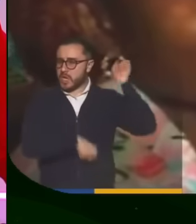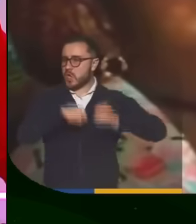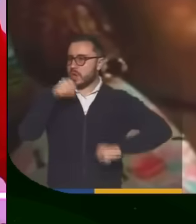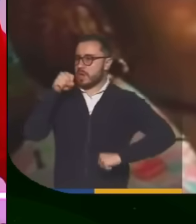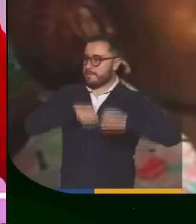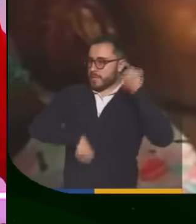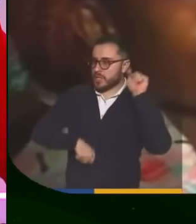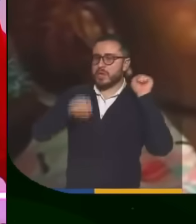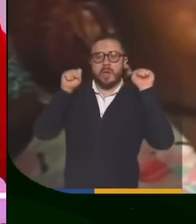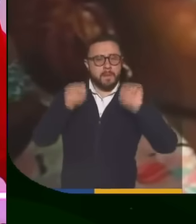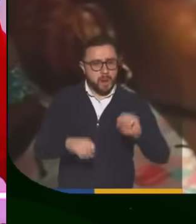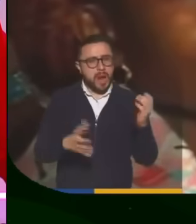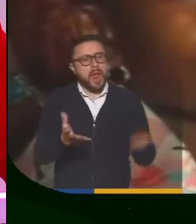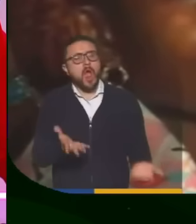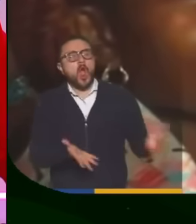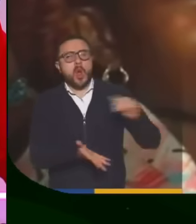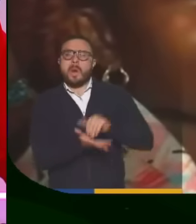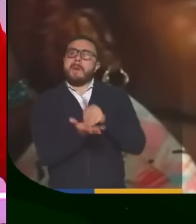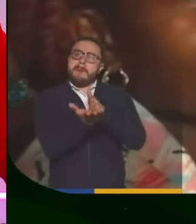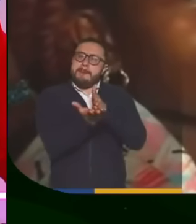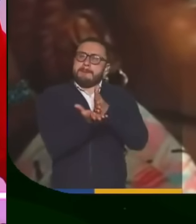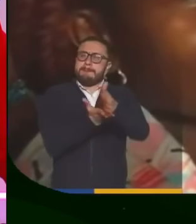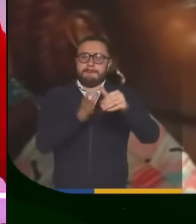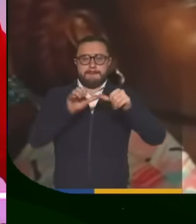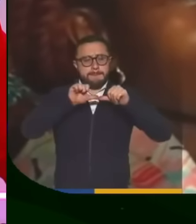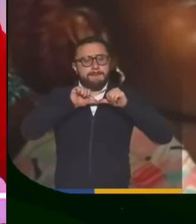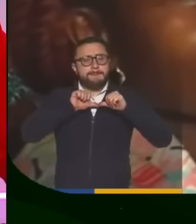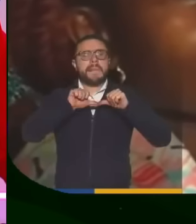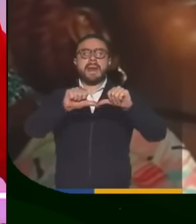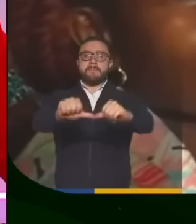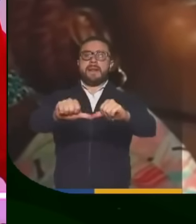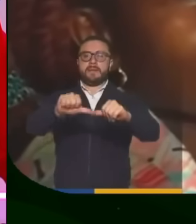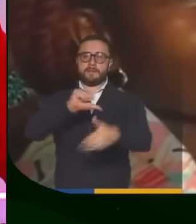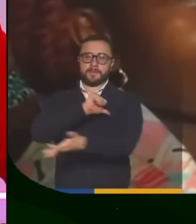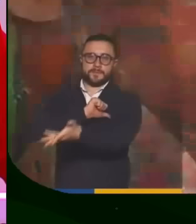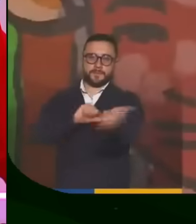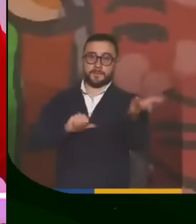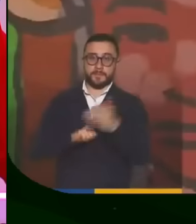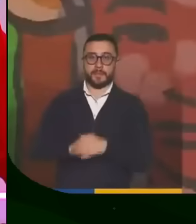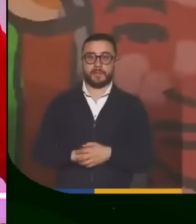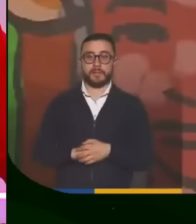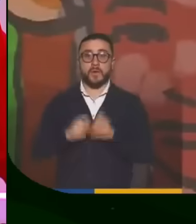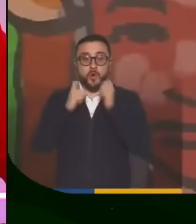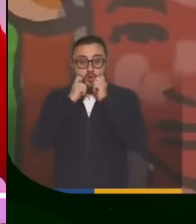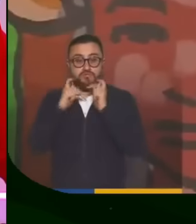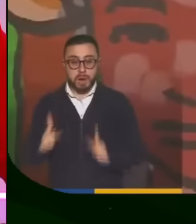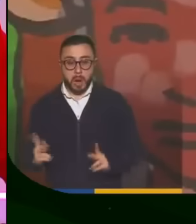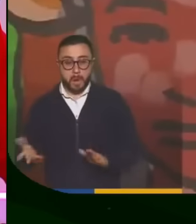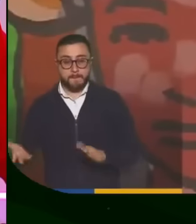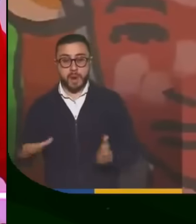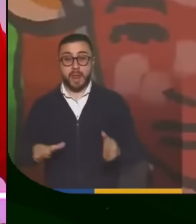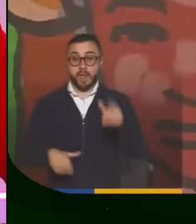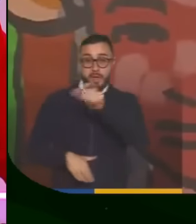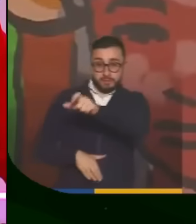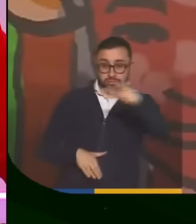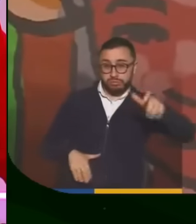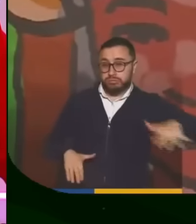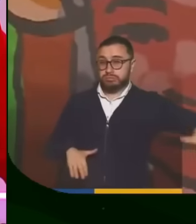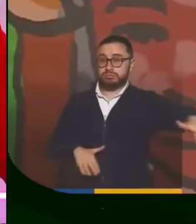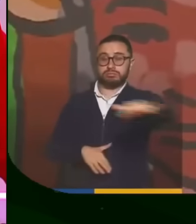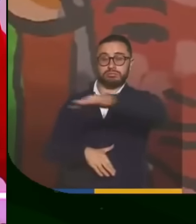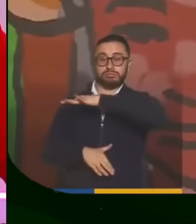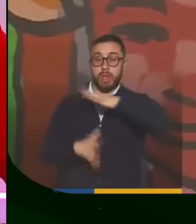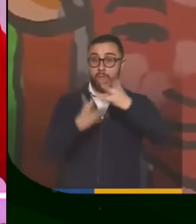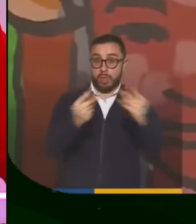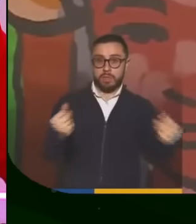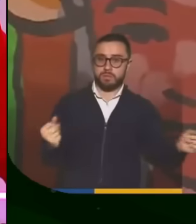y las pueden volver permanentes los pueblos. El ser humano pasa, los pueblos no.